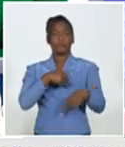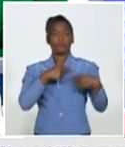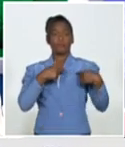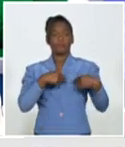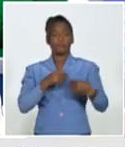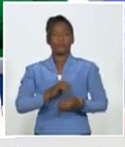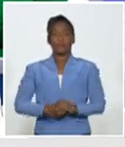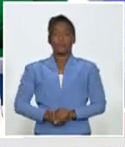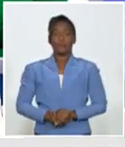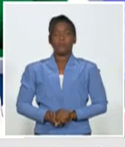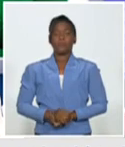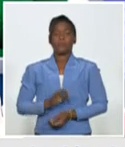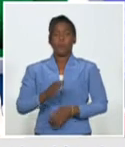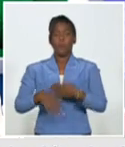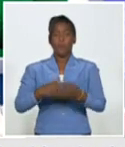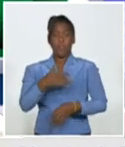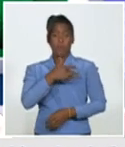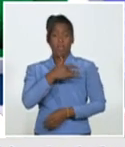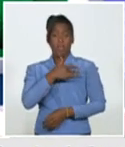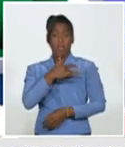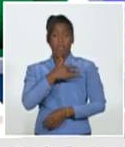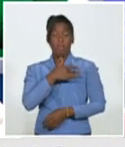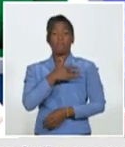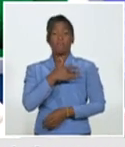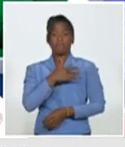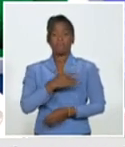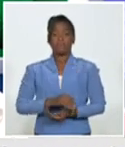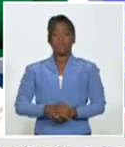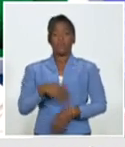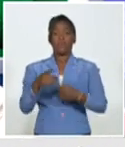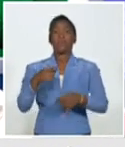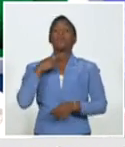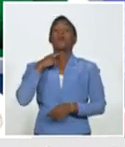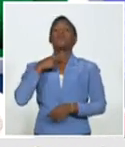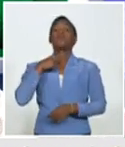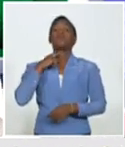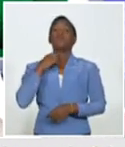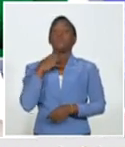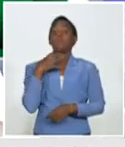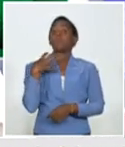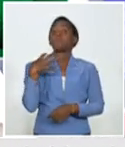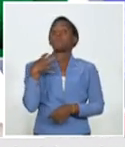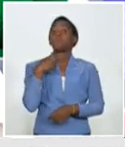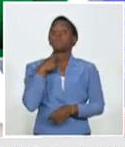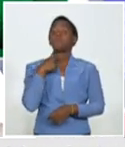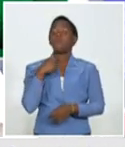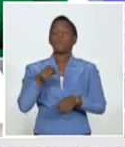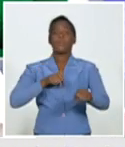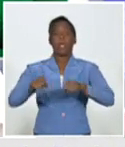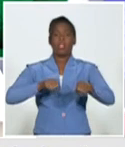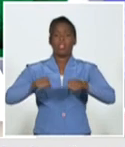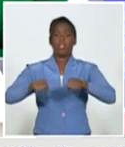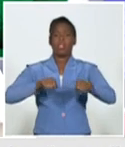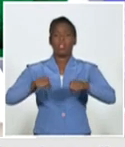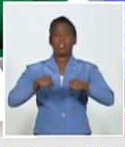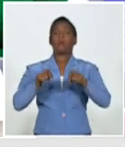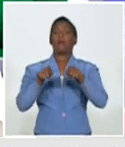insuficiencia cardíaca, un hipotiroidismo y una epilepsia.